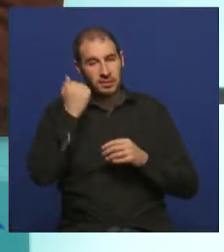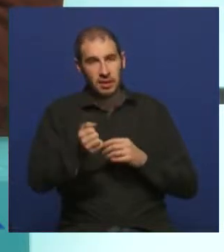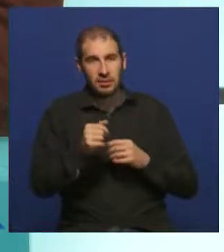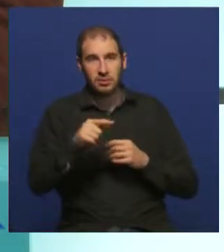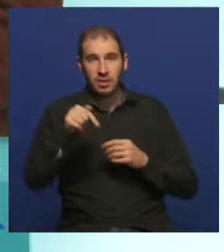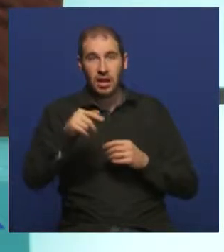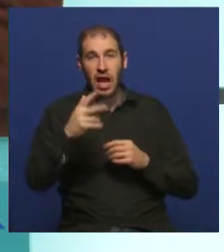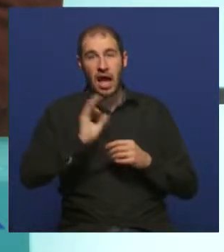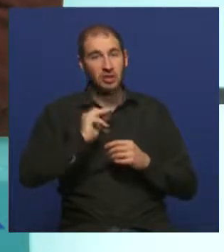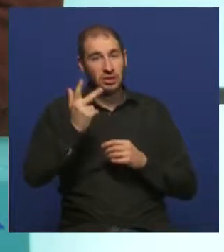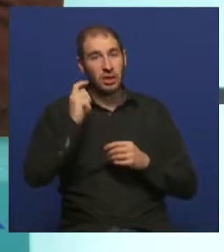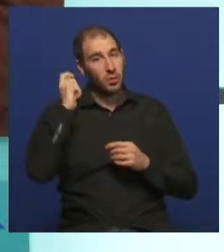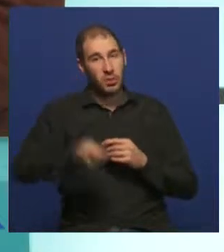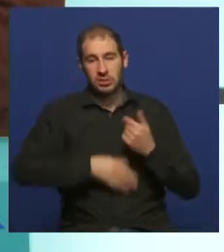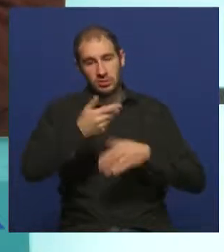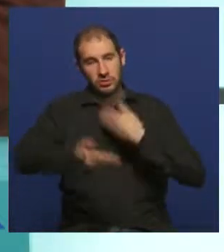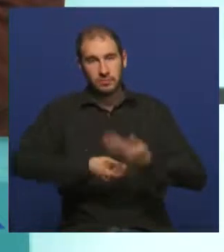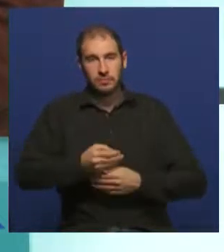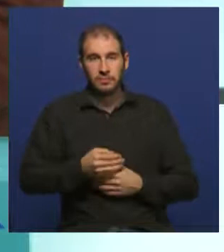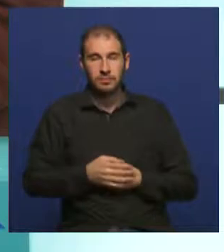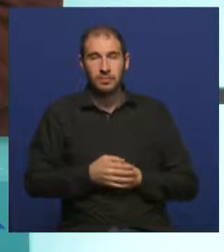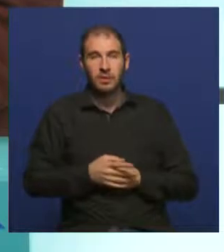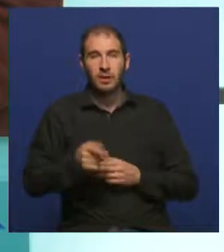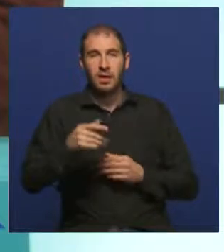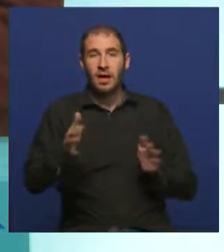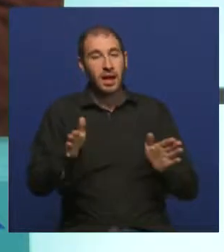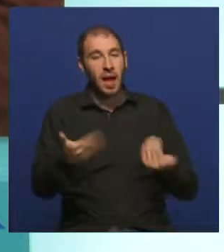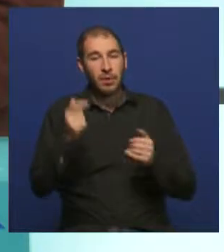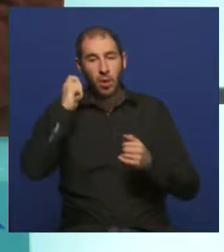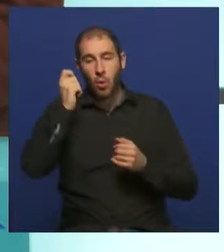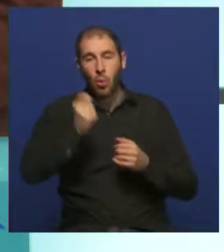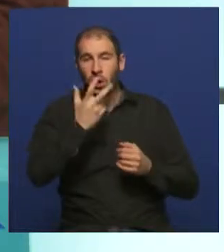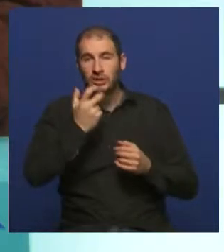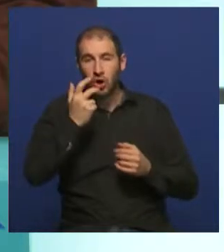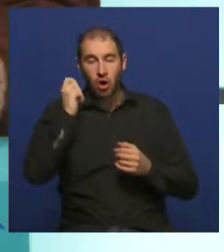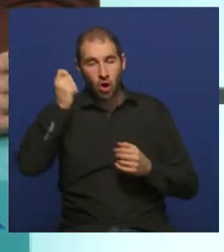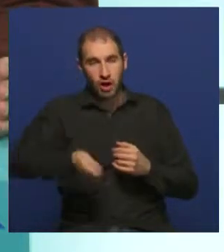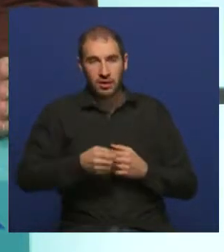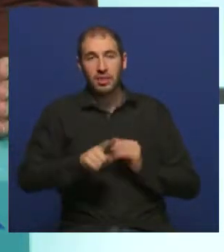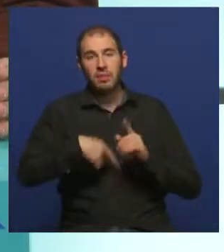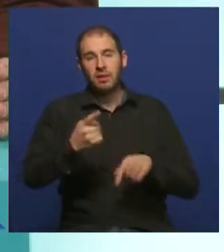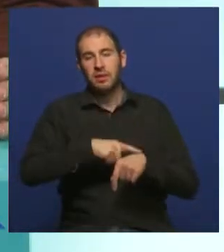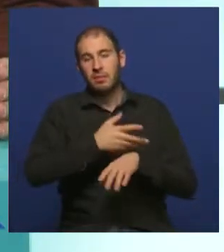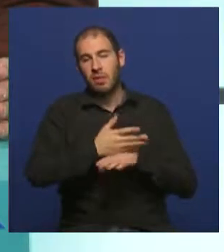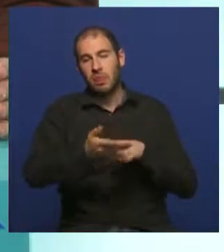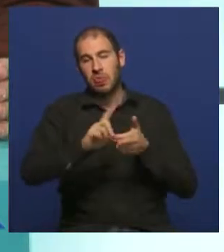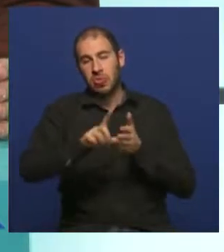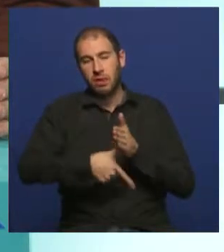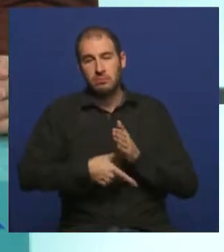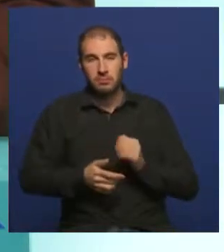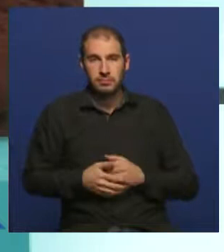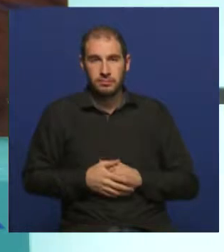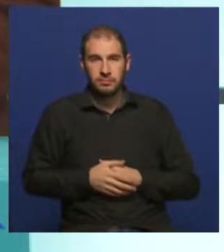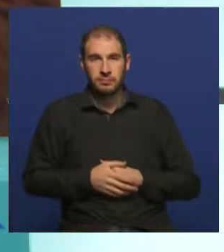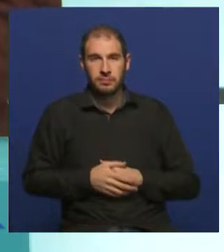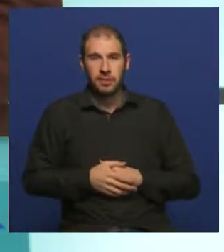estamos hace 3 años en juicio. Claro. Que había llegado más rápido a juicio oral. Obviamente después los tiempos se dilataron